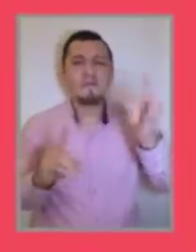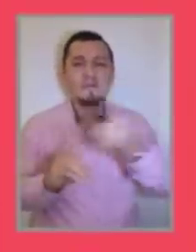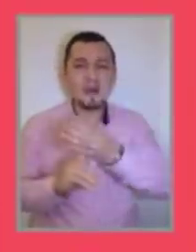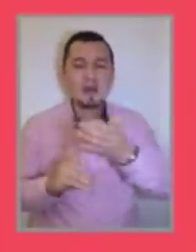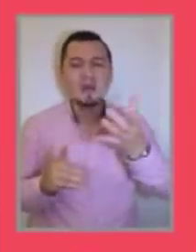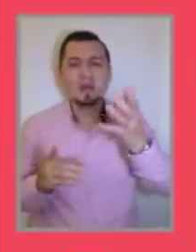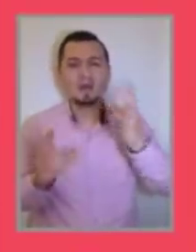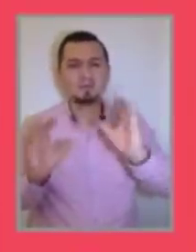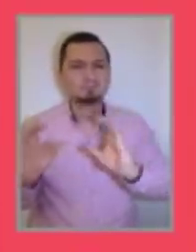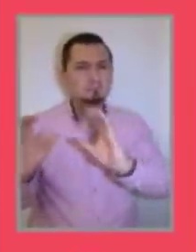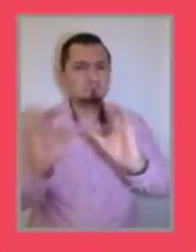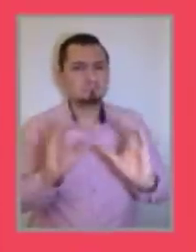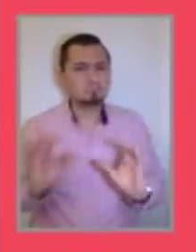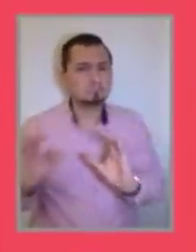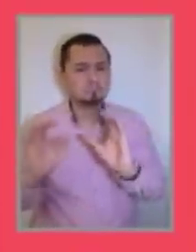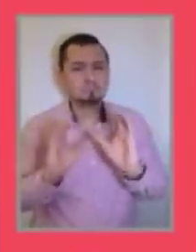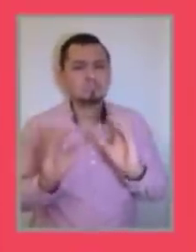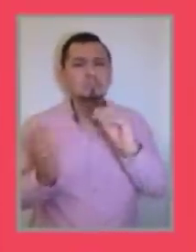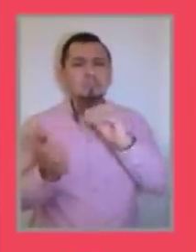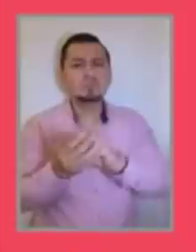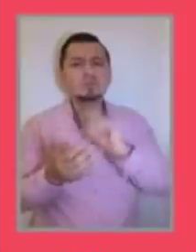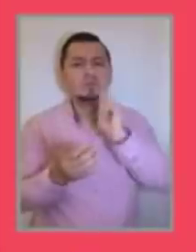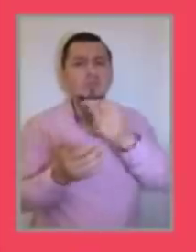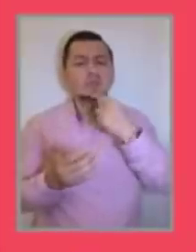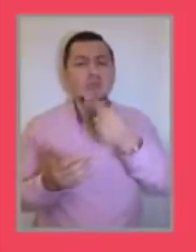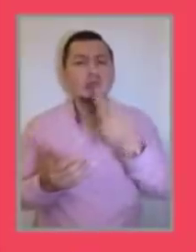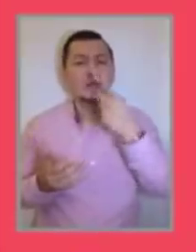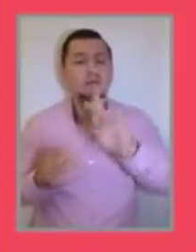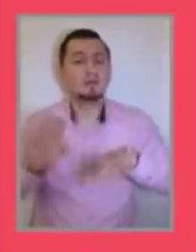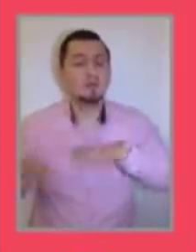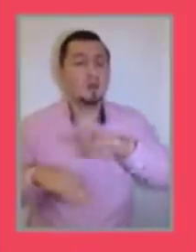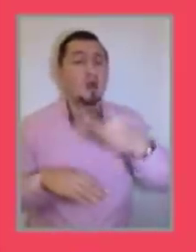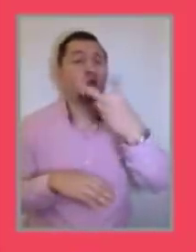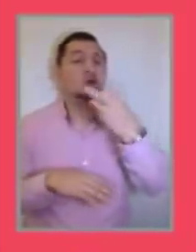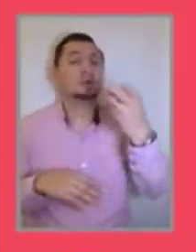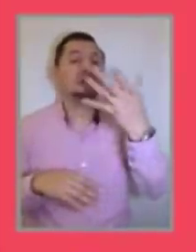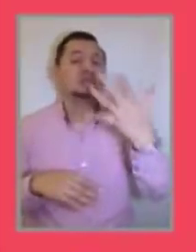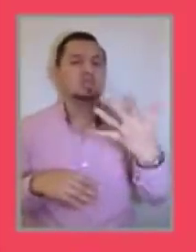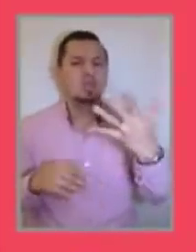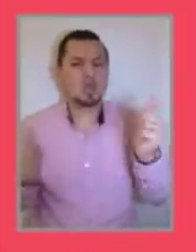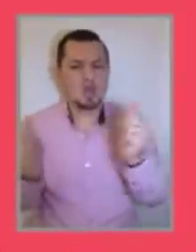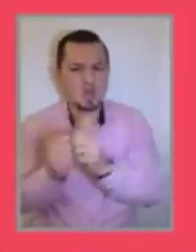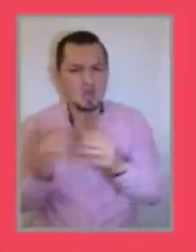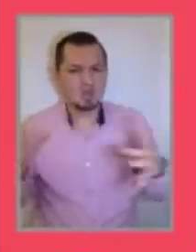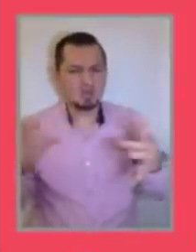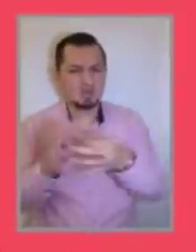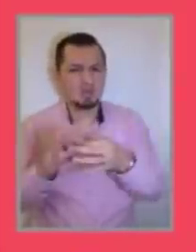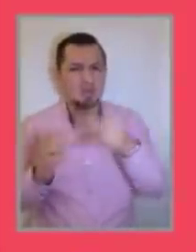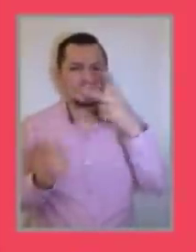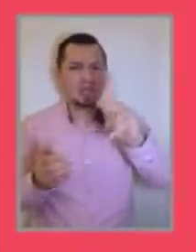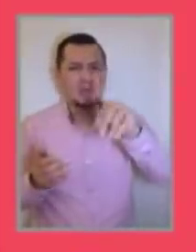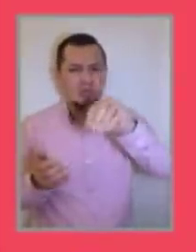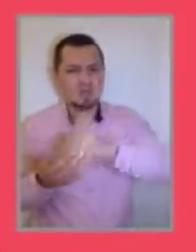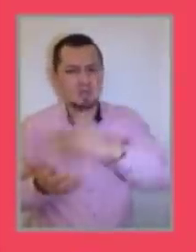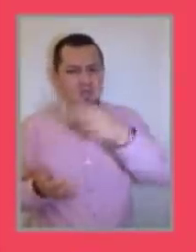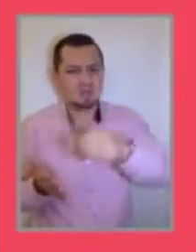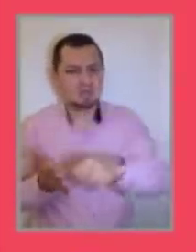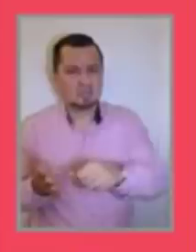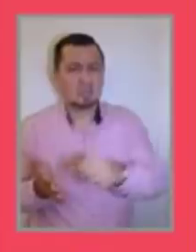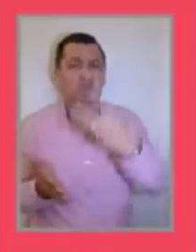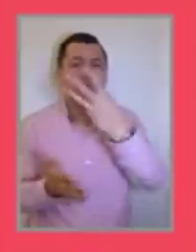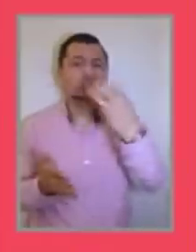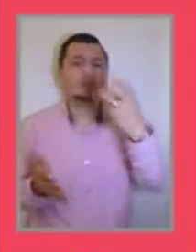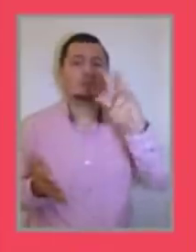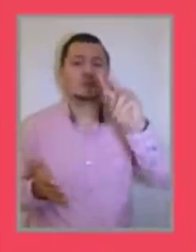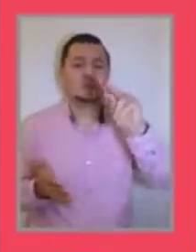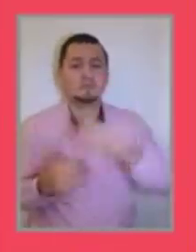ciudad? ¿Y por qué las defunciones que reporta Radar Jalisco, que son 205, no coinciden con la del registro civil, que informa que son 380? No,